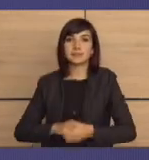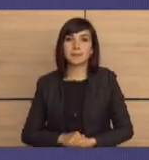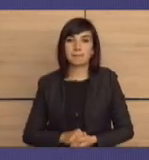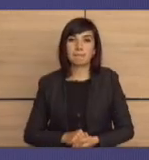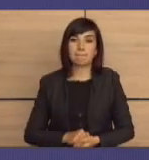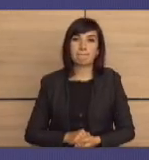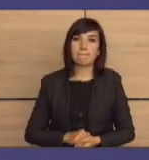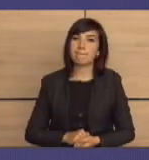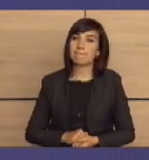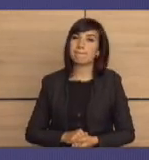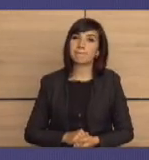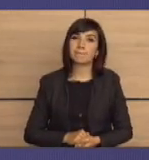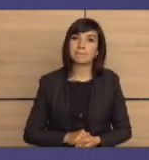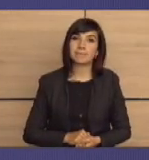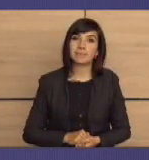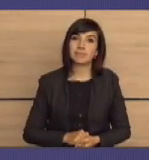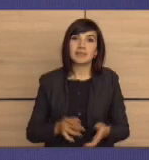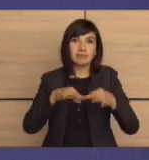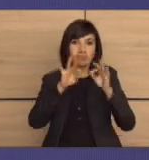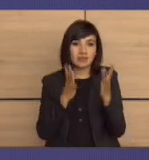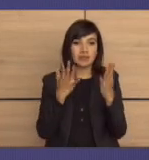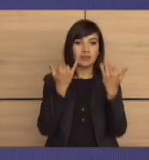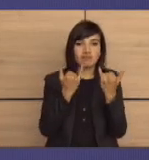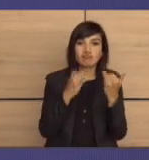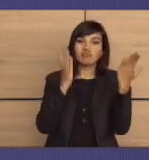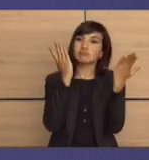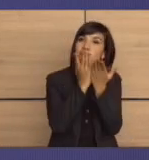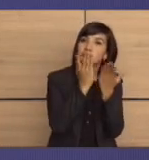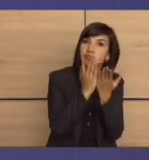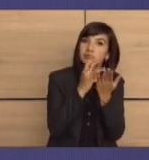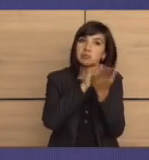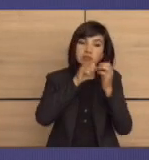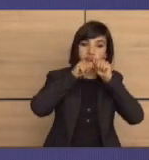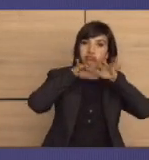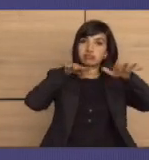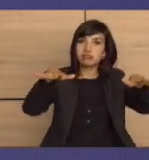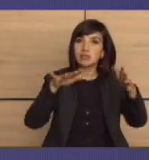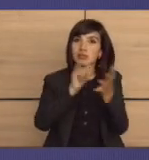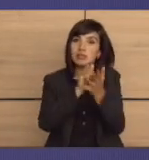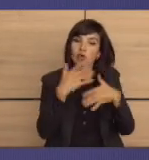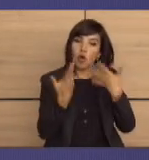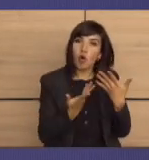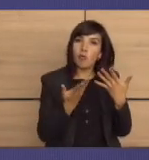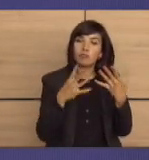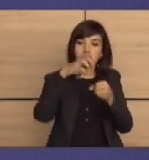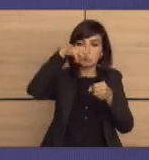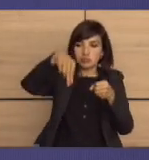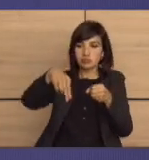sino que se replique y pudiéramos tener realmente otro tipo de construcción de